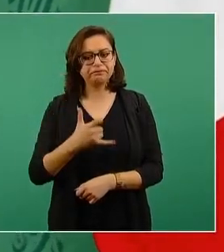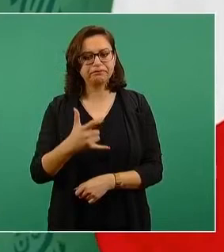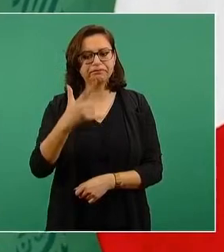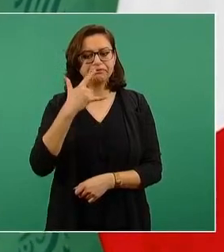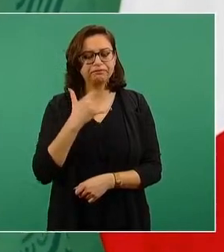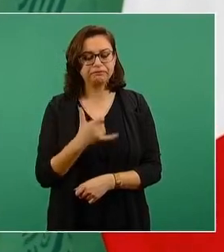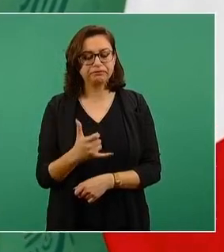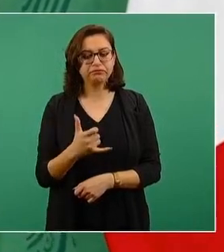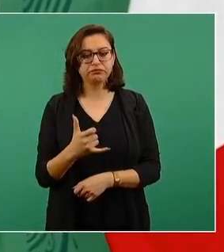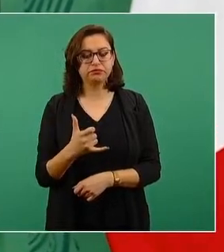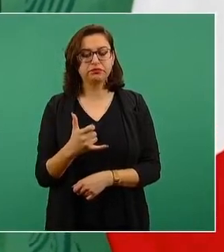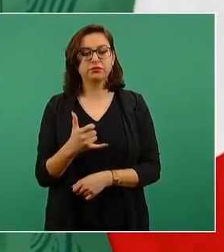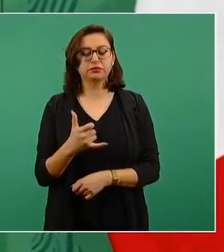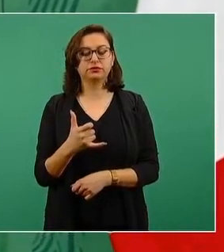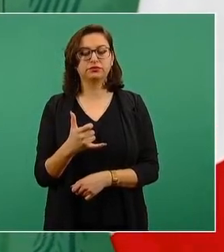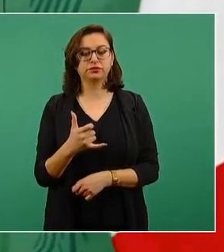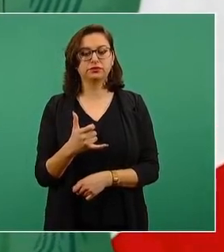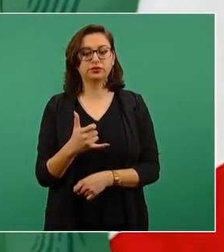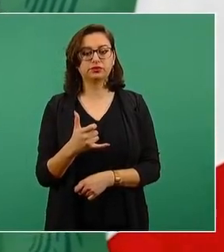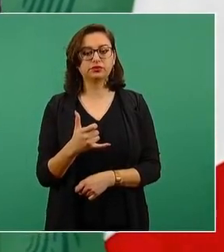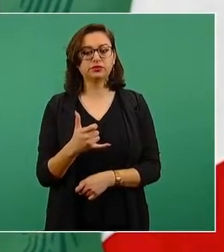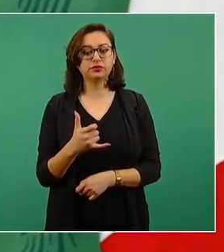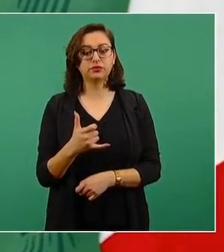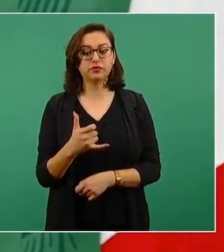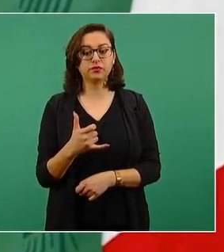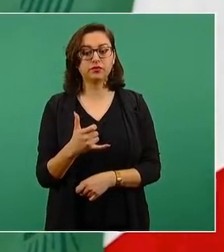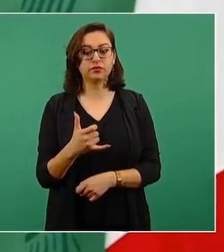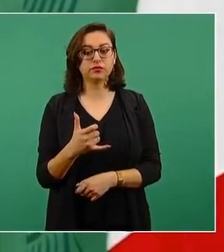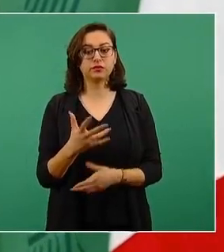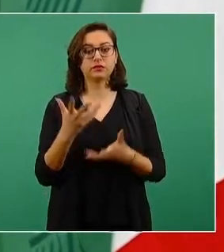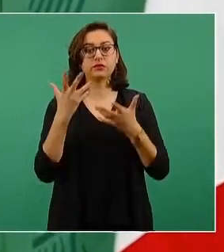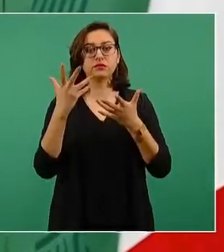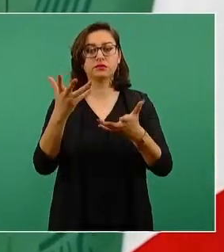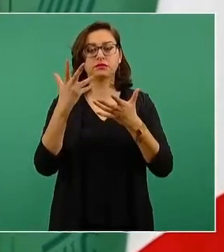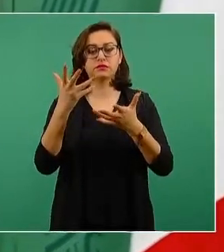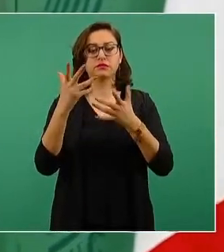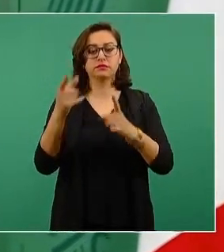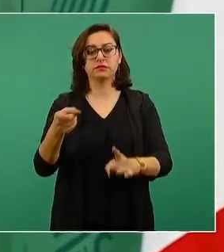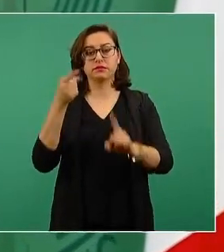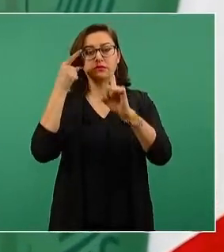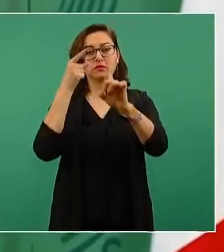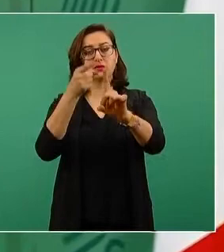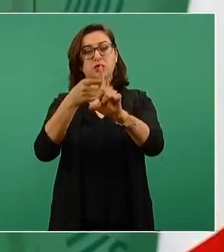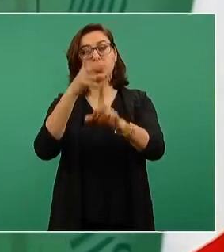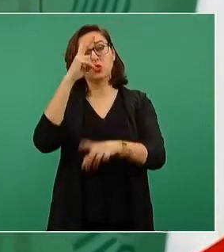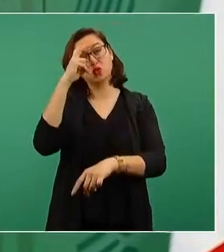para alcanzar el ideal, la utopía